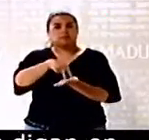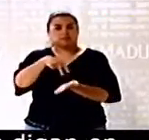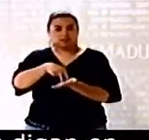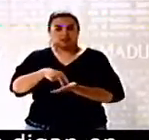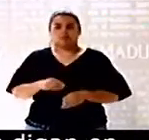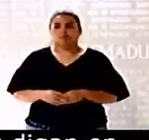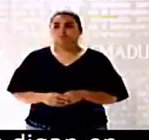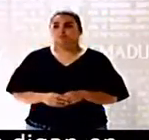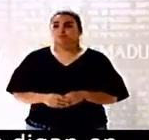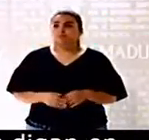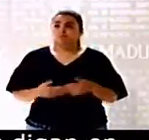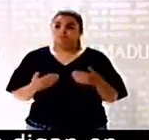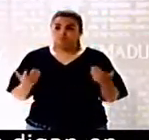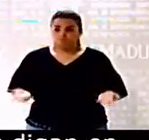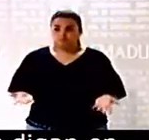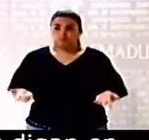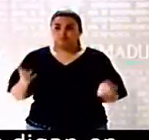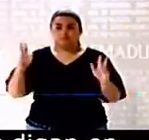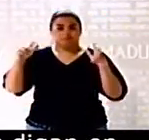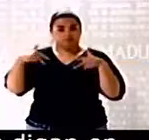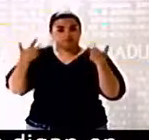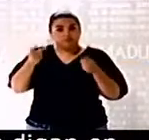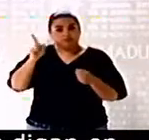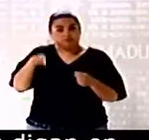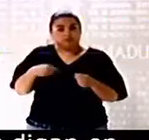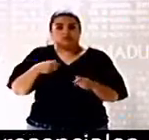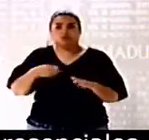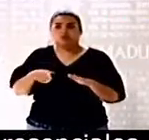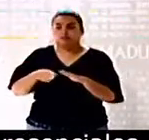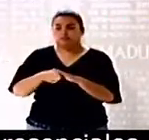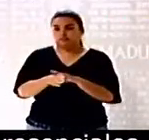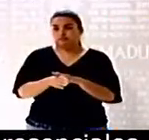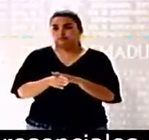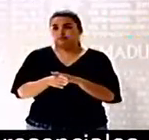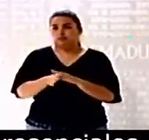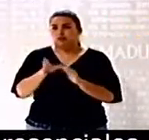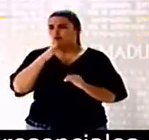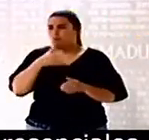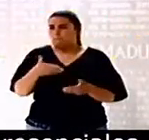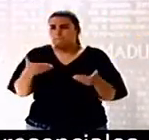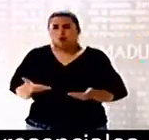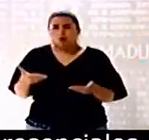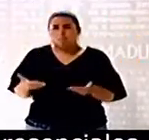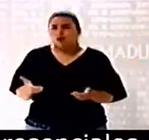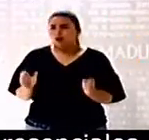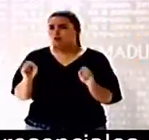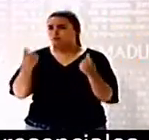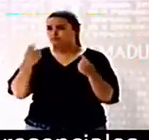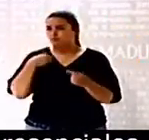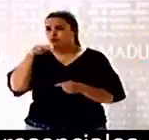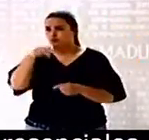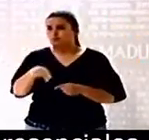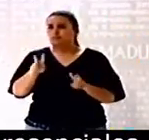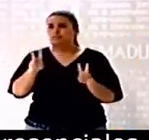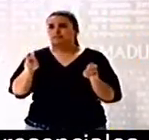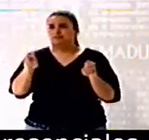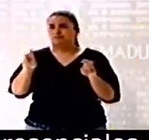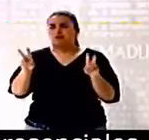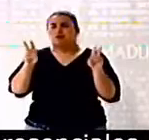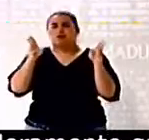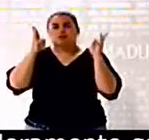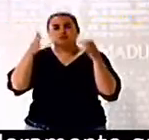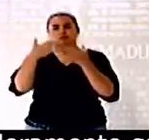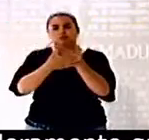En este sentido, permítanme, antes de entrar a lo verdaderamente que nos trae aquí, que son los asuntos del Consejo de Gobierno, que